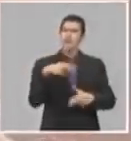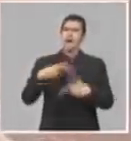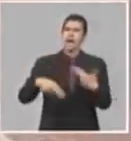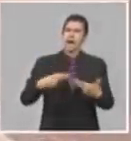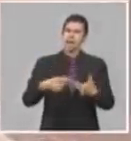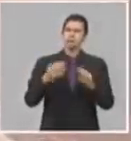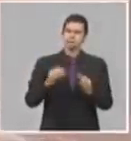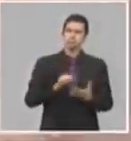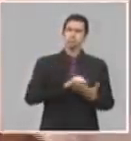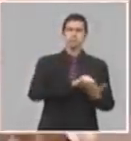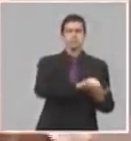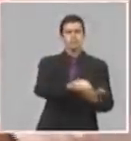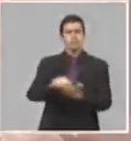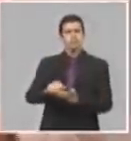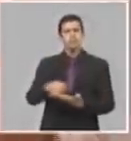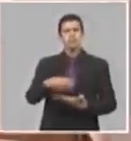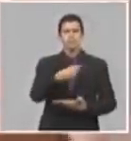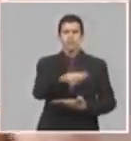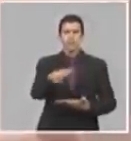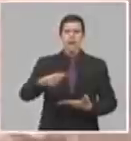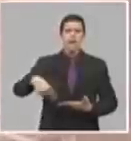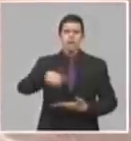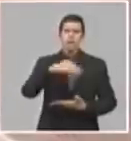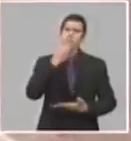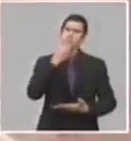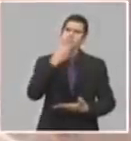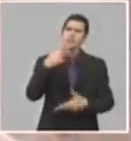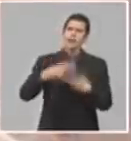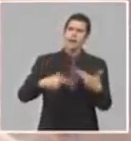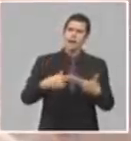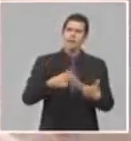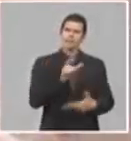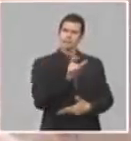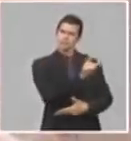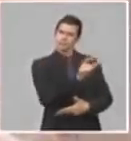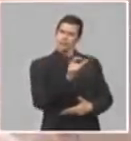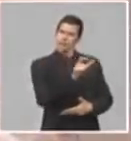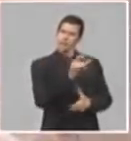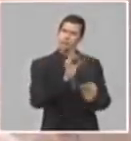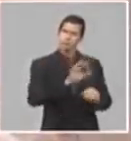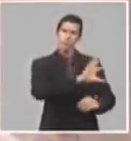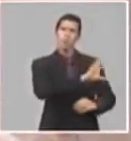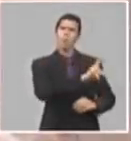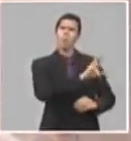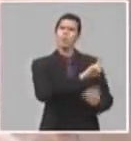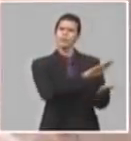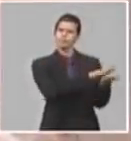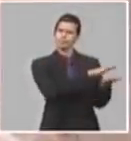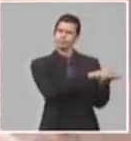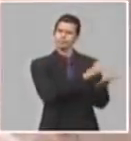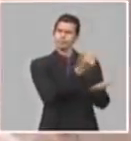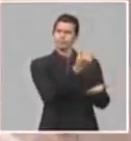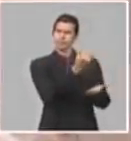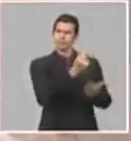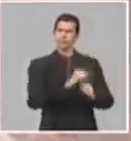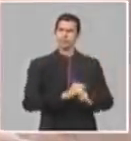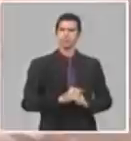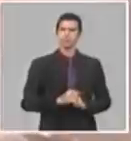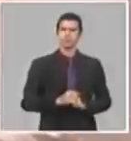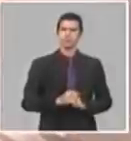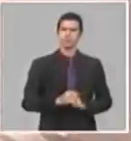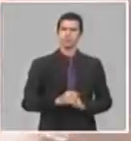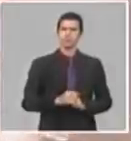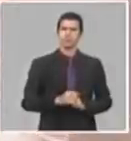estos servicios según en qué lugar del país se desarrolle la actividad.